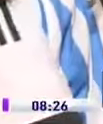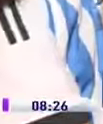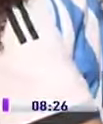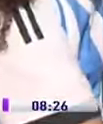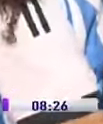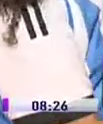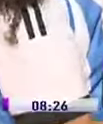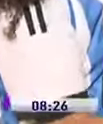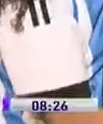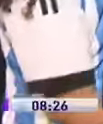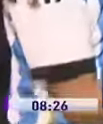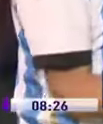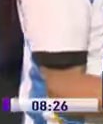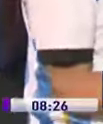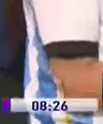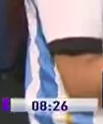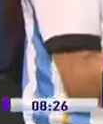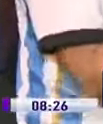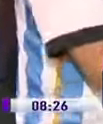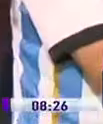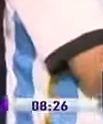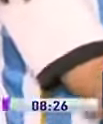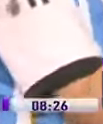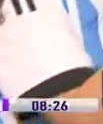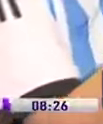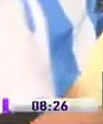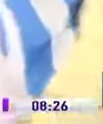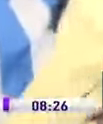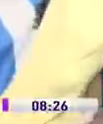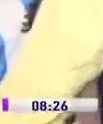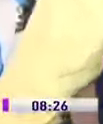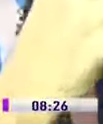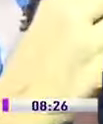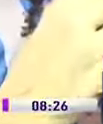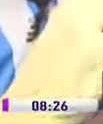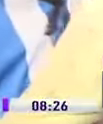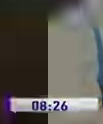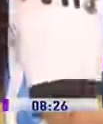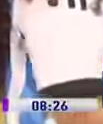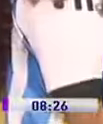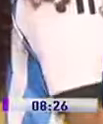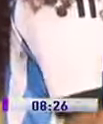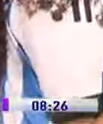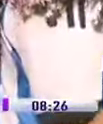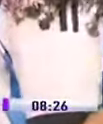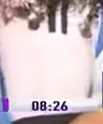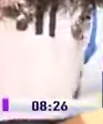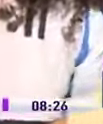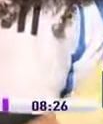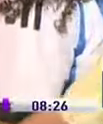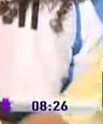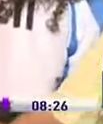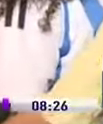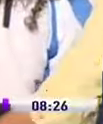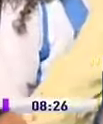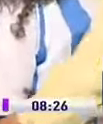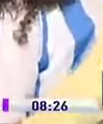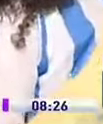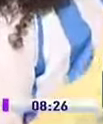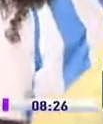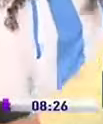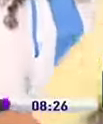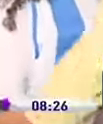querido? Bien, bien. La mano de Dios, viste. Sí, veo, con las garras. Jugar con garra, dijo Basile, me dijo,